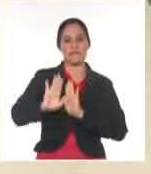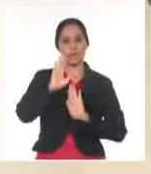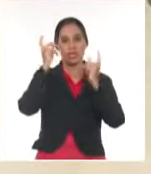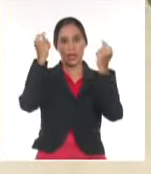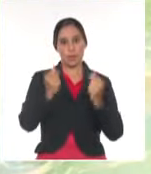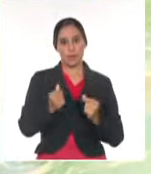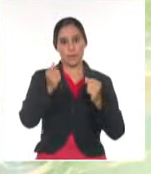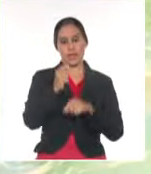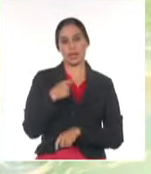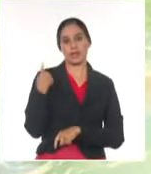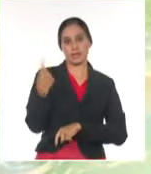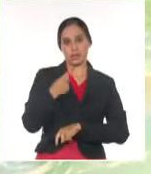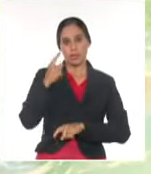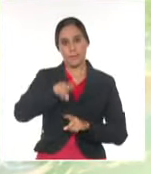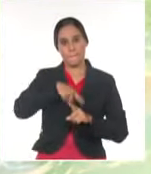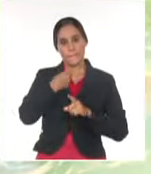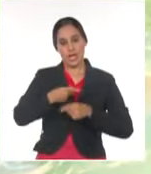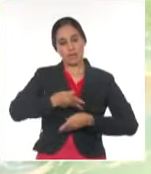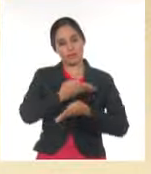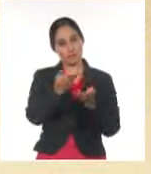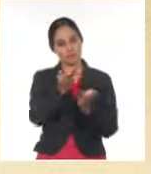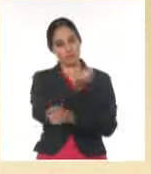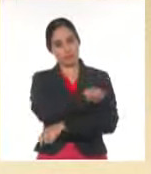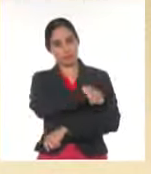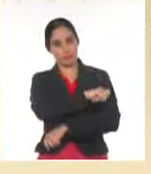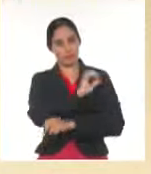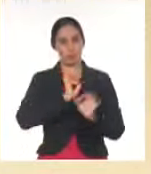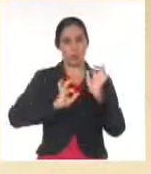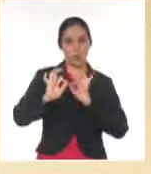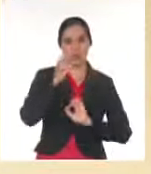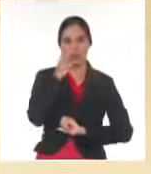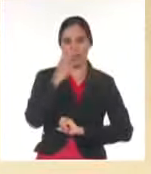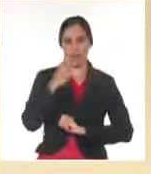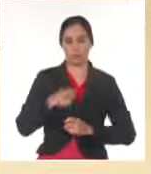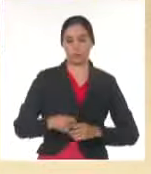el beneficio de la población. Sin Castillo, Canal Cubano de Noticias.